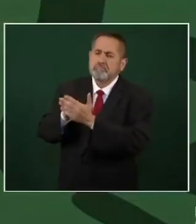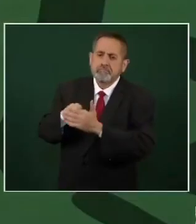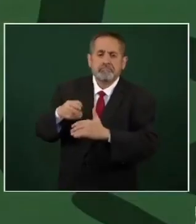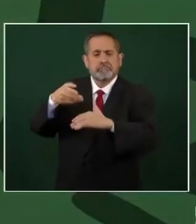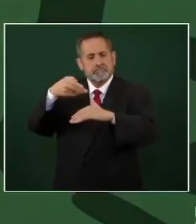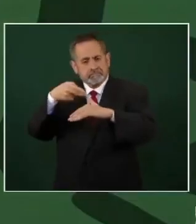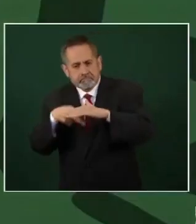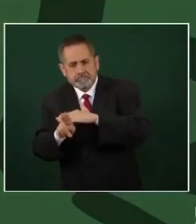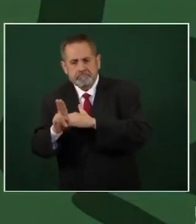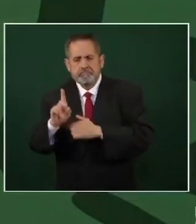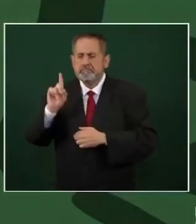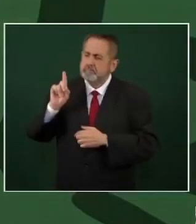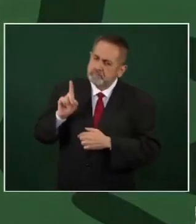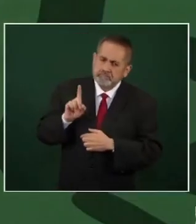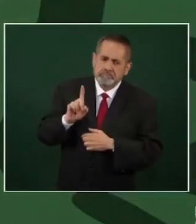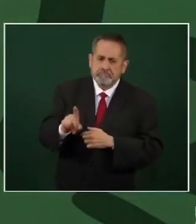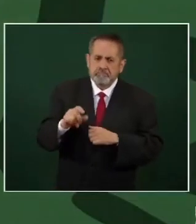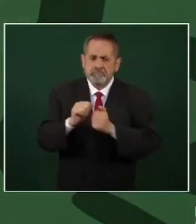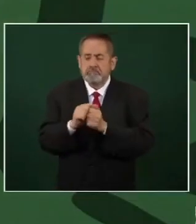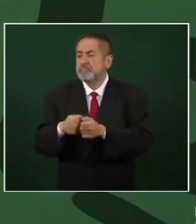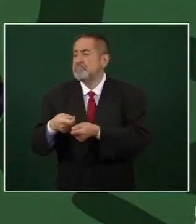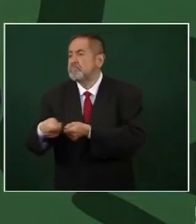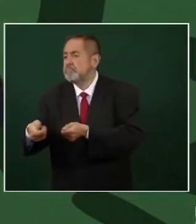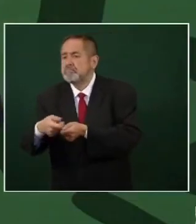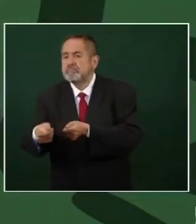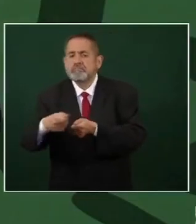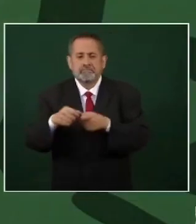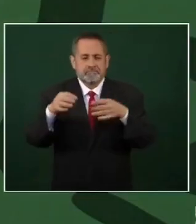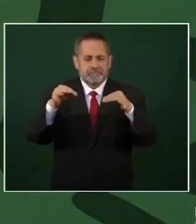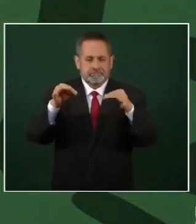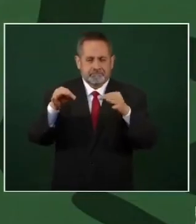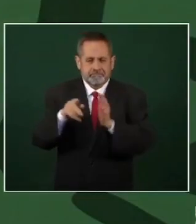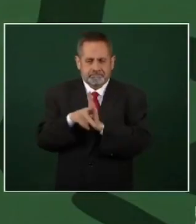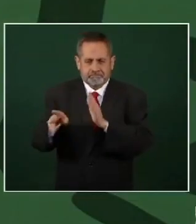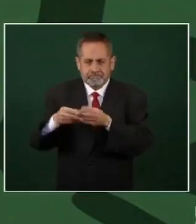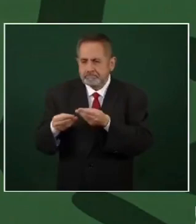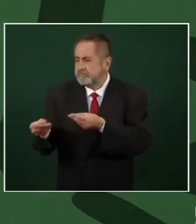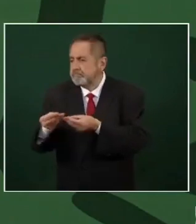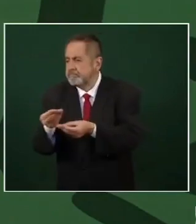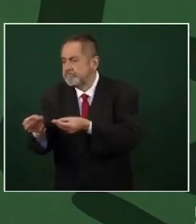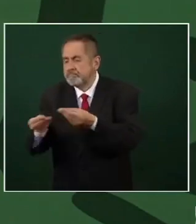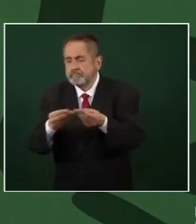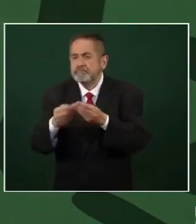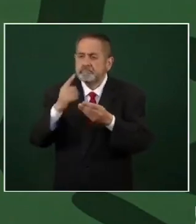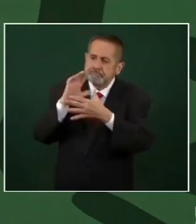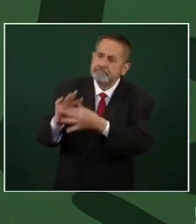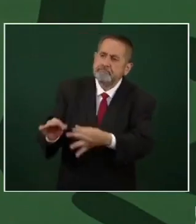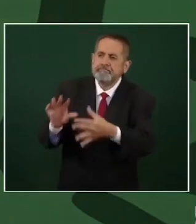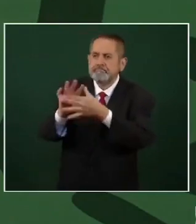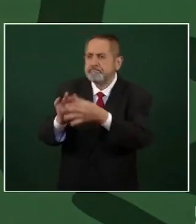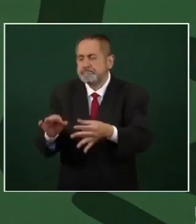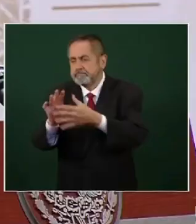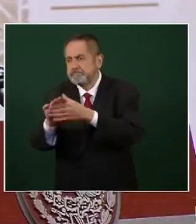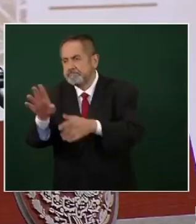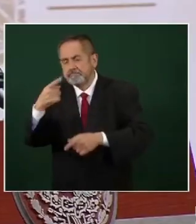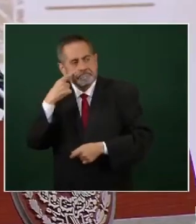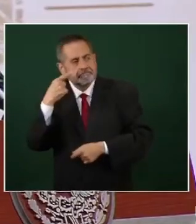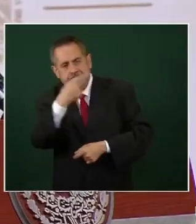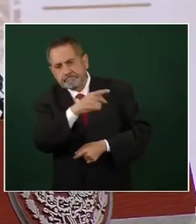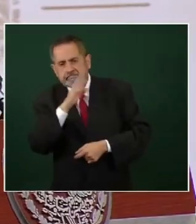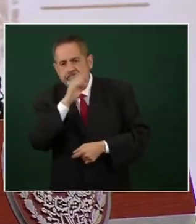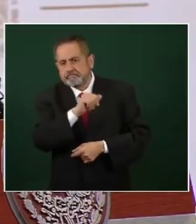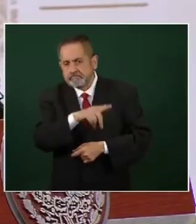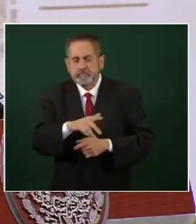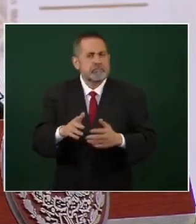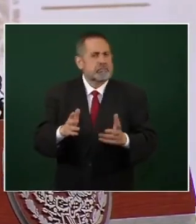metro con volante, ¿sí?, y dicen a la gente, está muy mal el